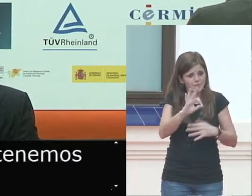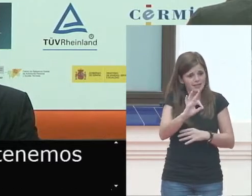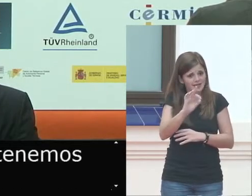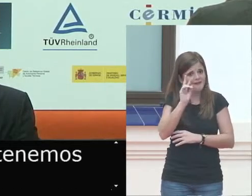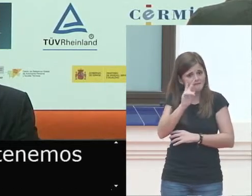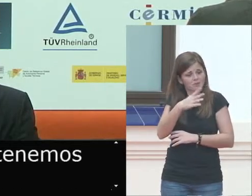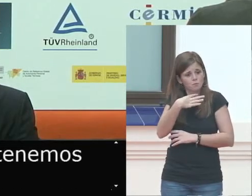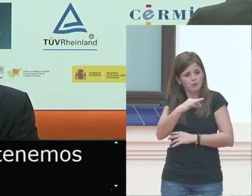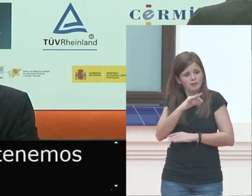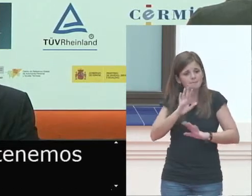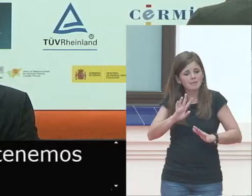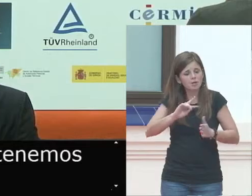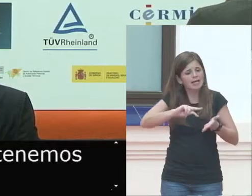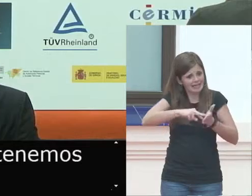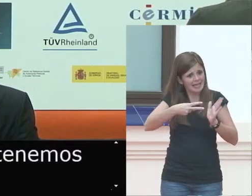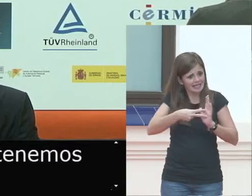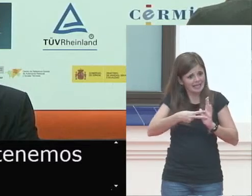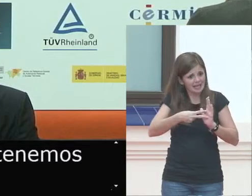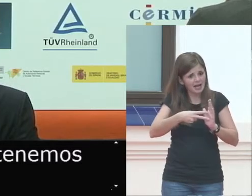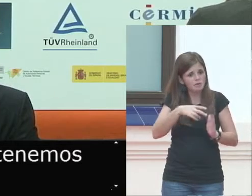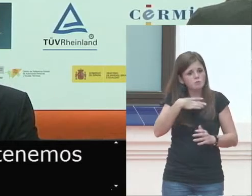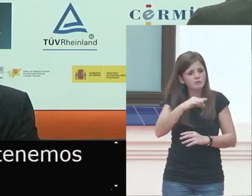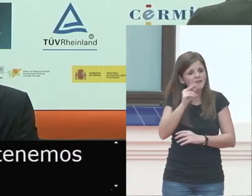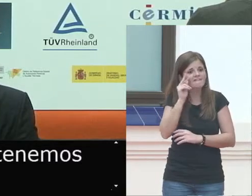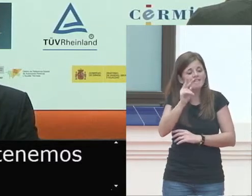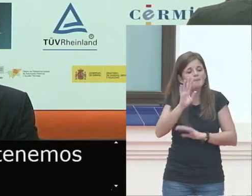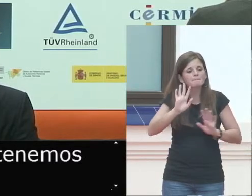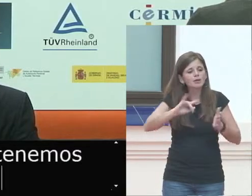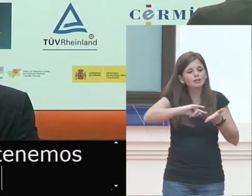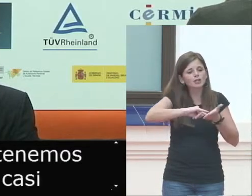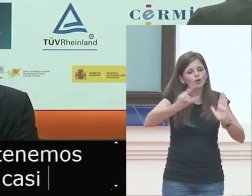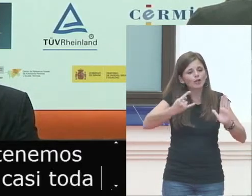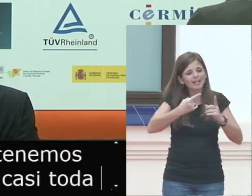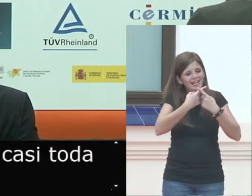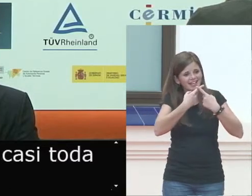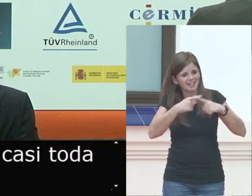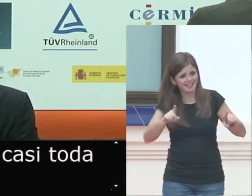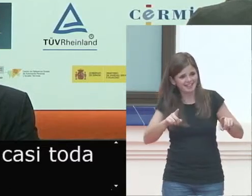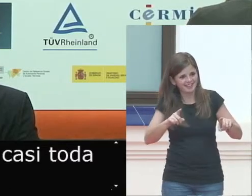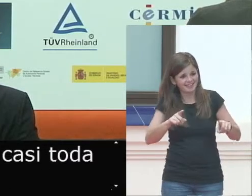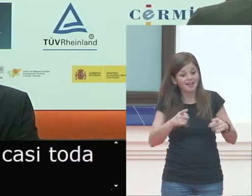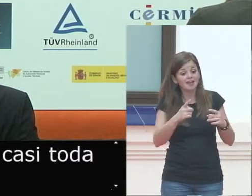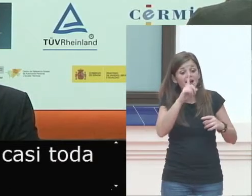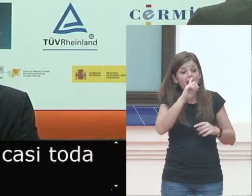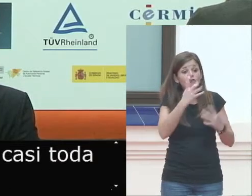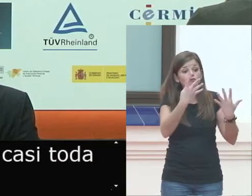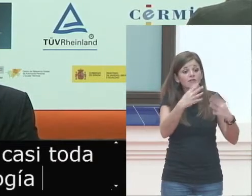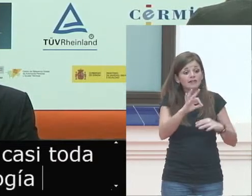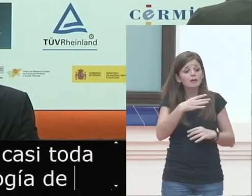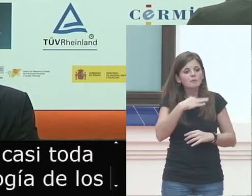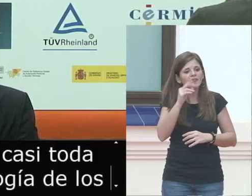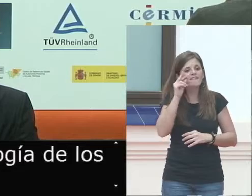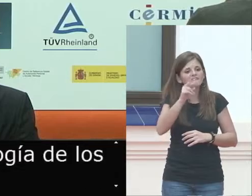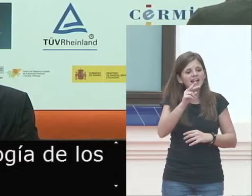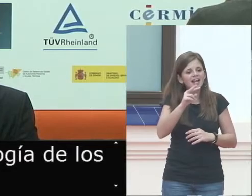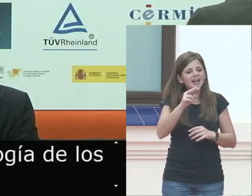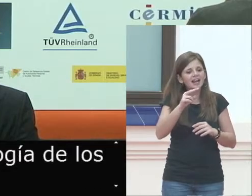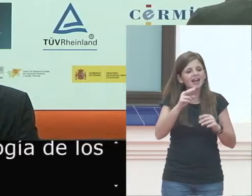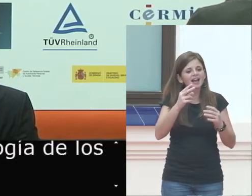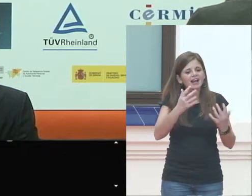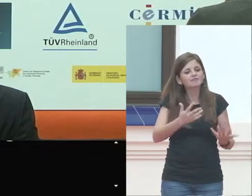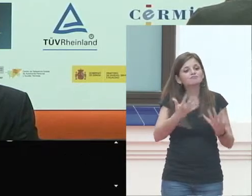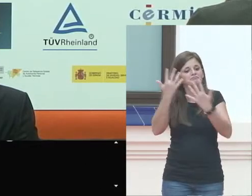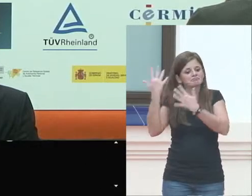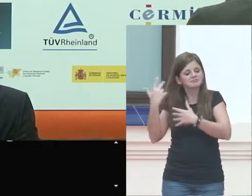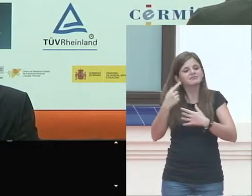las técnicas se podía ver en otra tecnología de los 80. No estamos